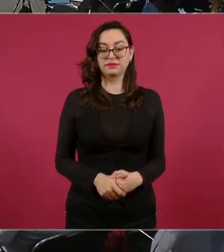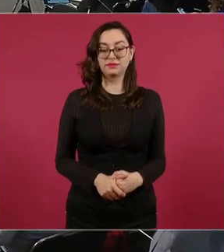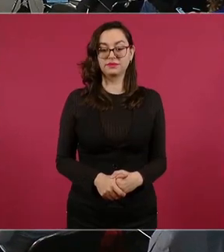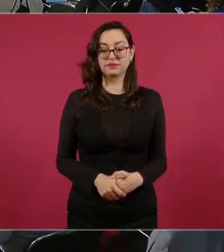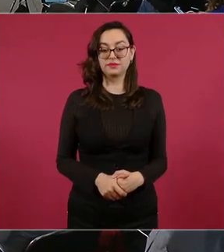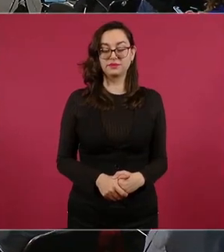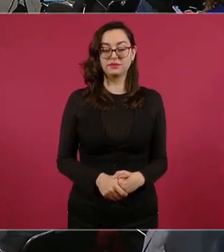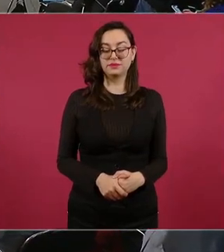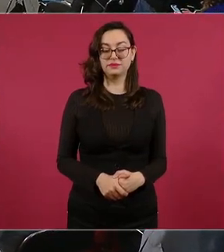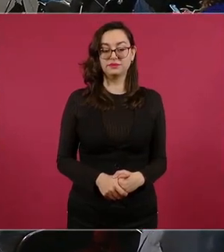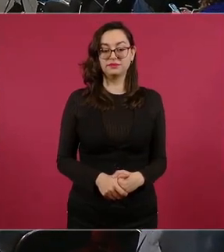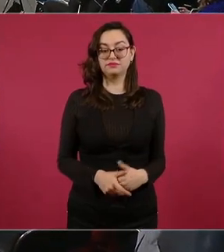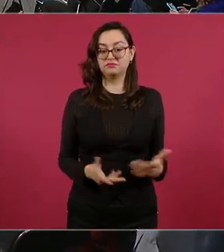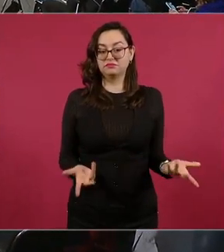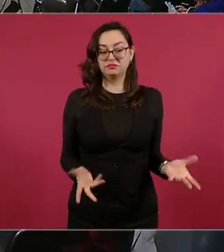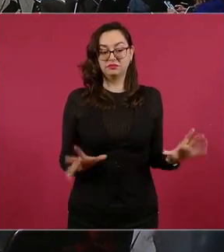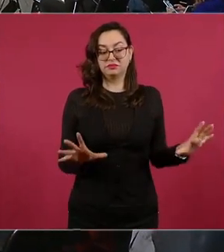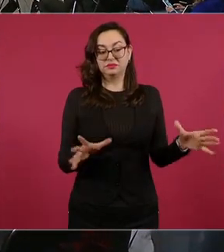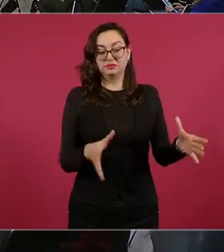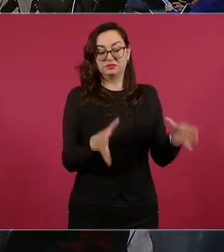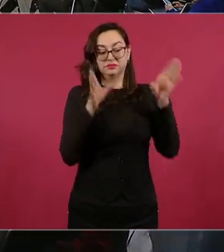es un conservadorismo